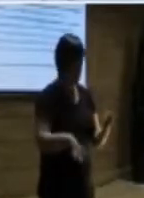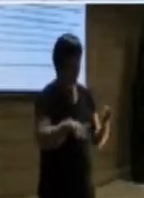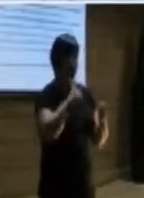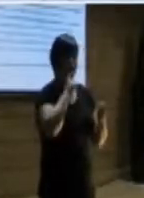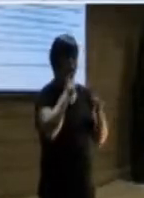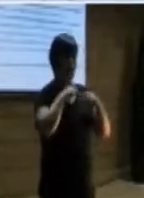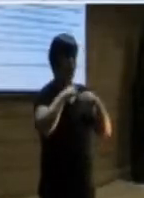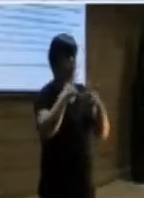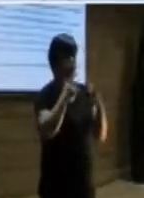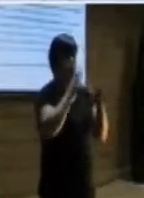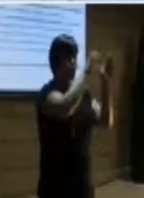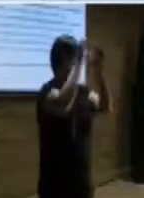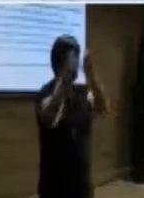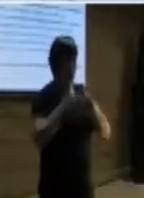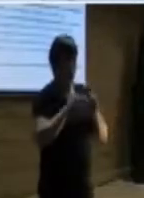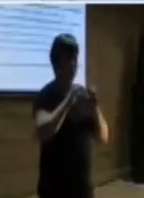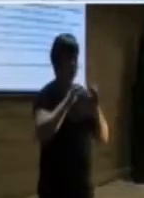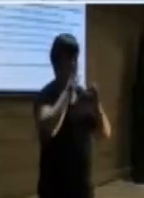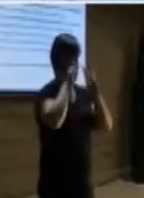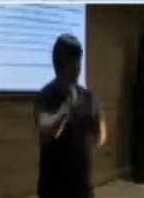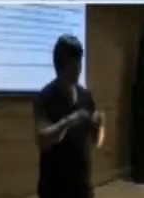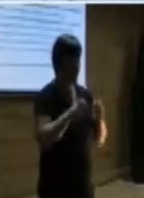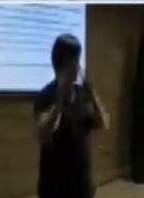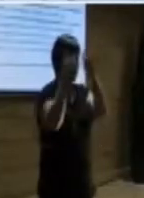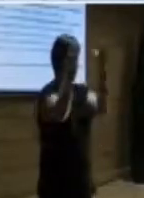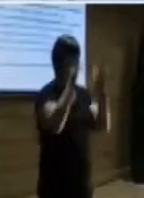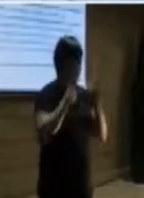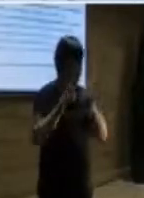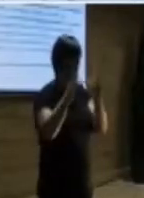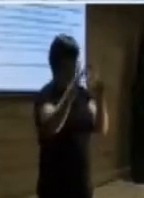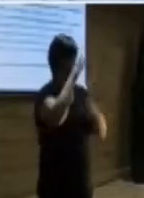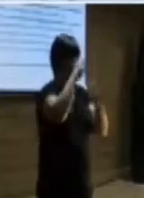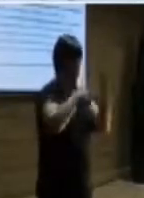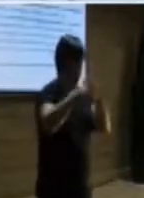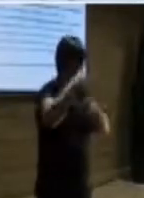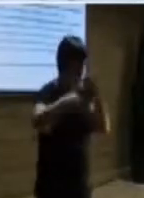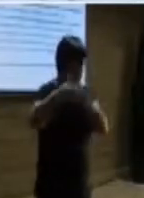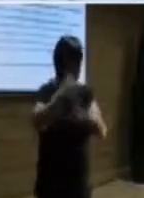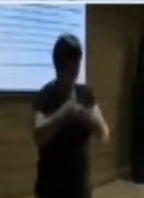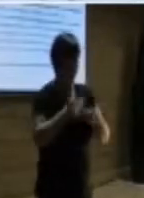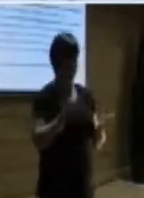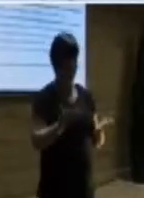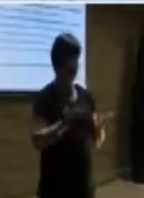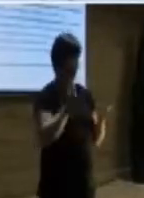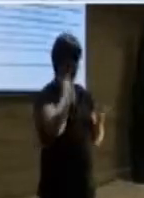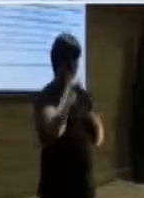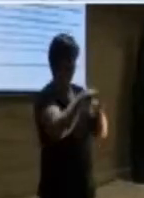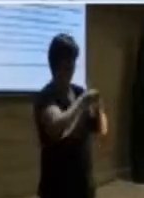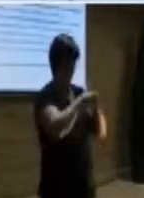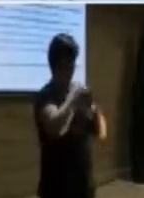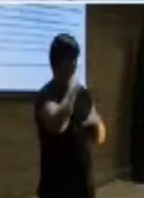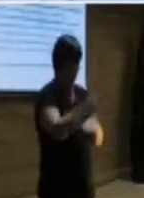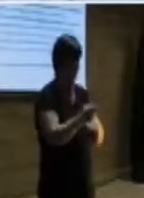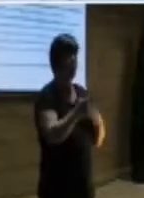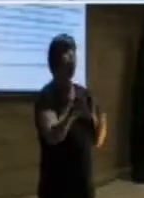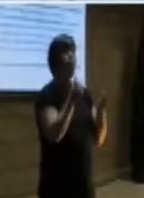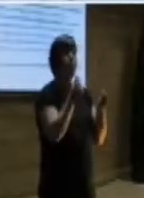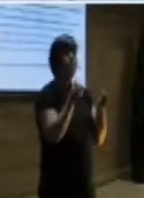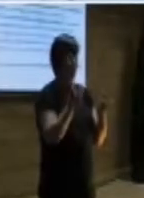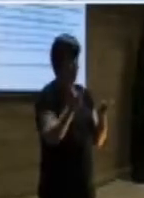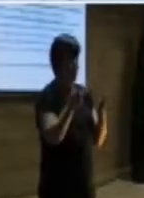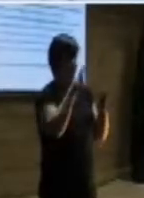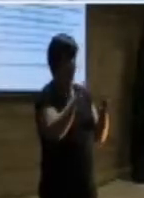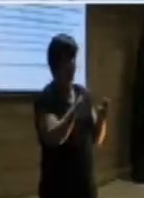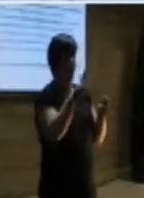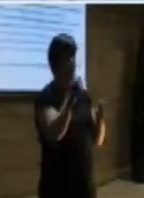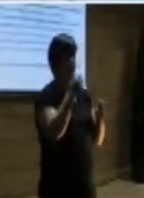contacto para que colaboren. ¿Cuánto dinero se dedica, perdónenme que lo diga así, al ratón transgénico y